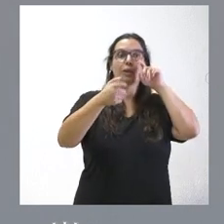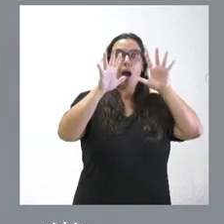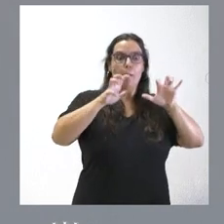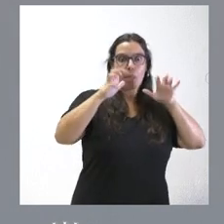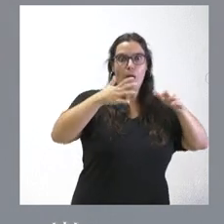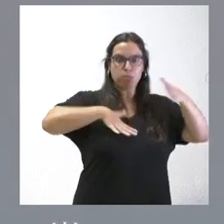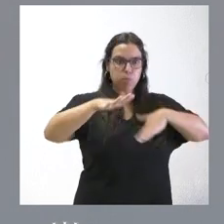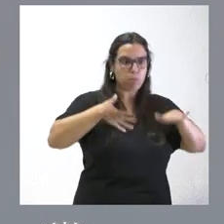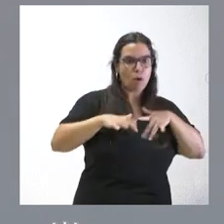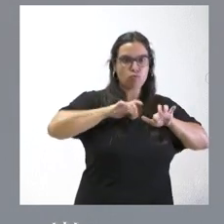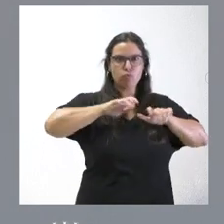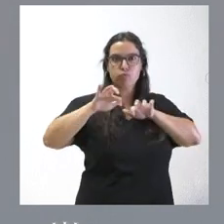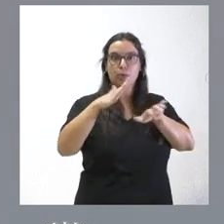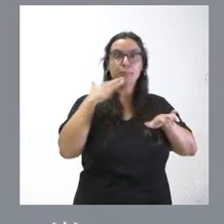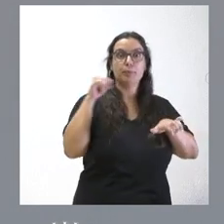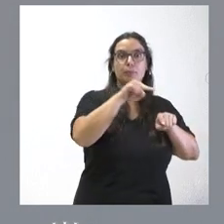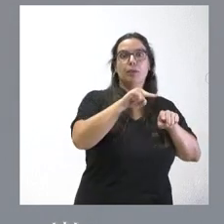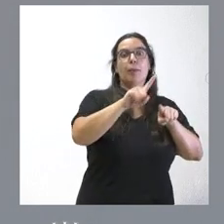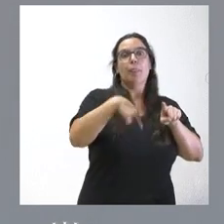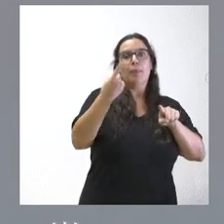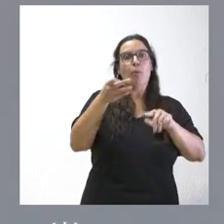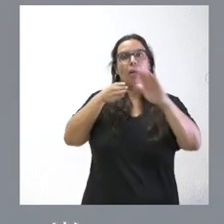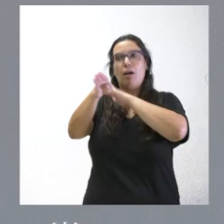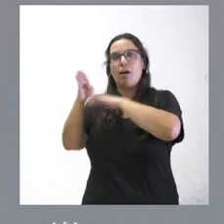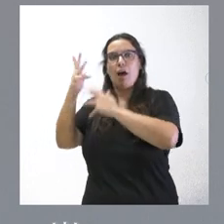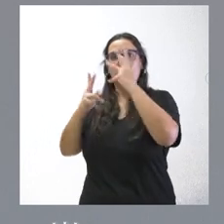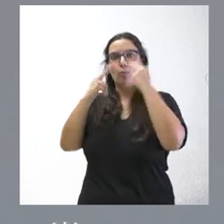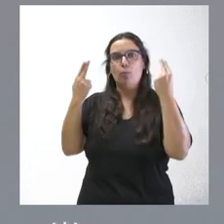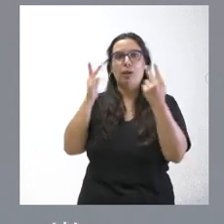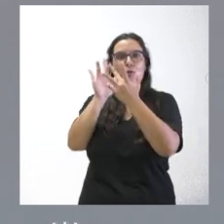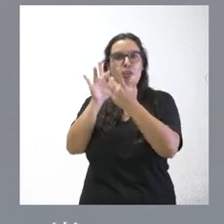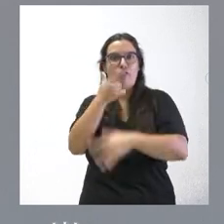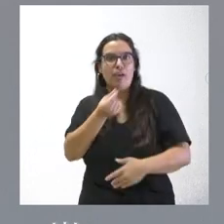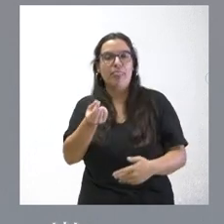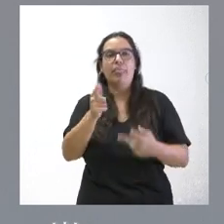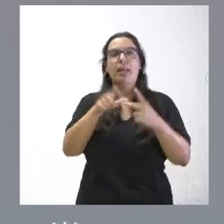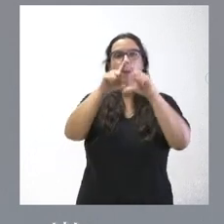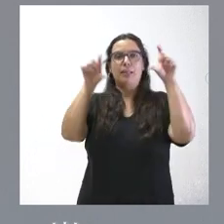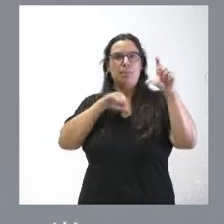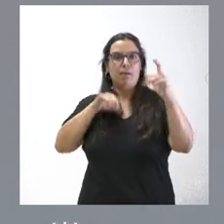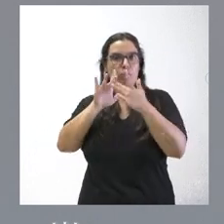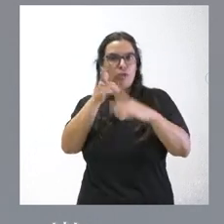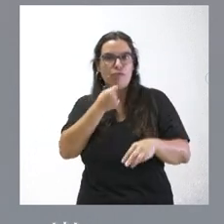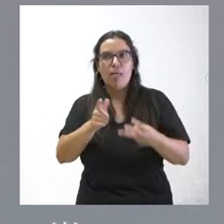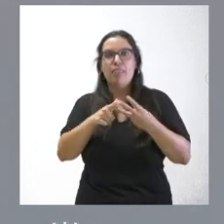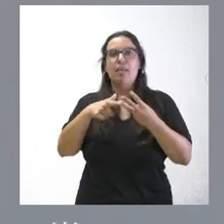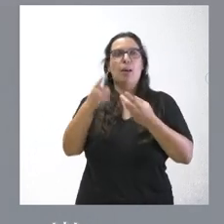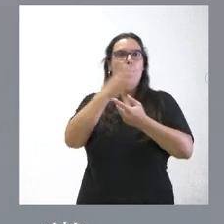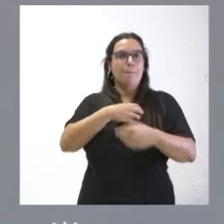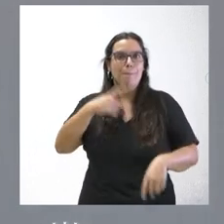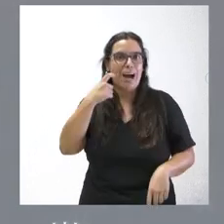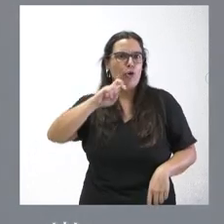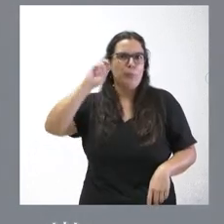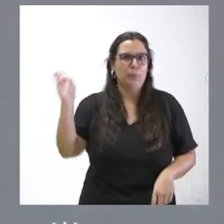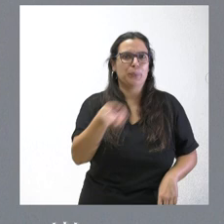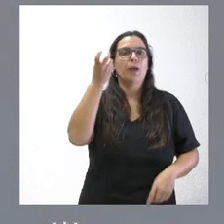les va a permitir mejorar su relación desde el punto de vista digital con la administración pública con empresas privadas con el sector financiero y por tanto